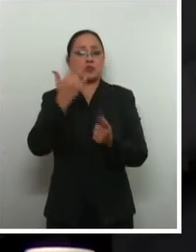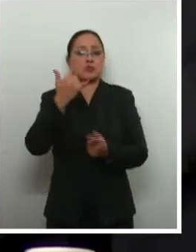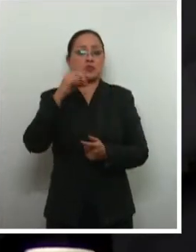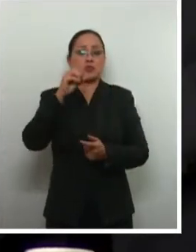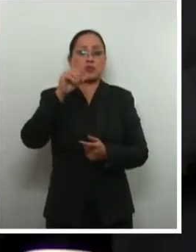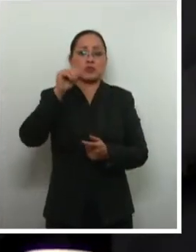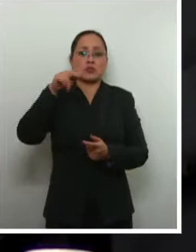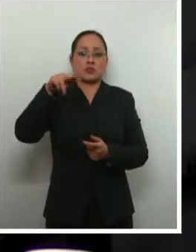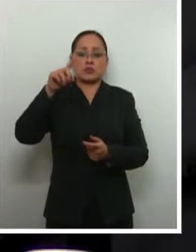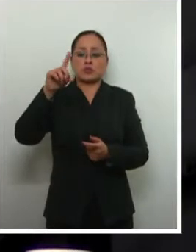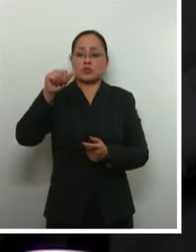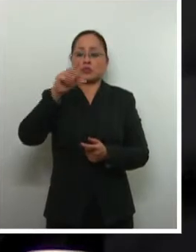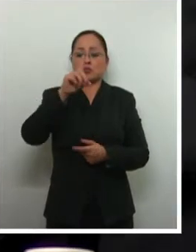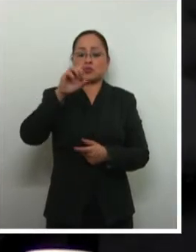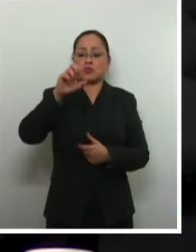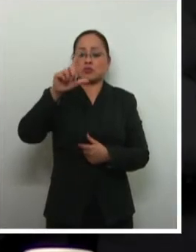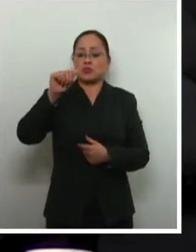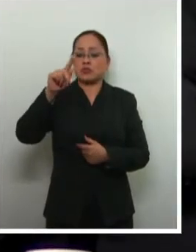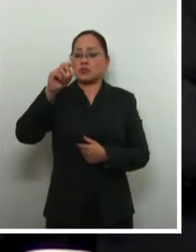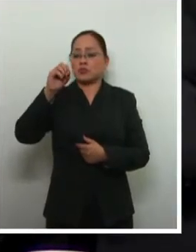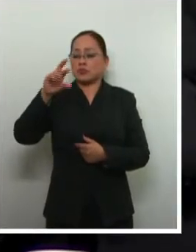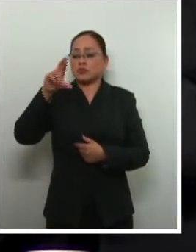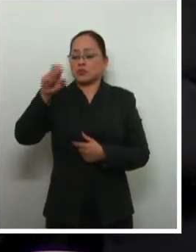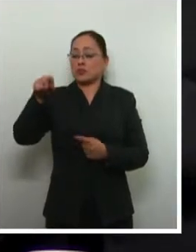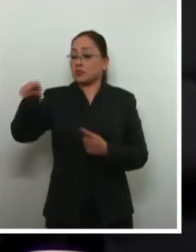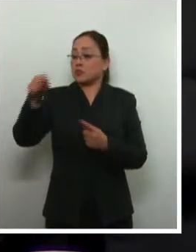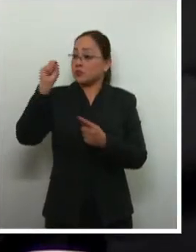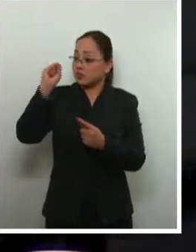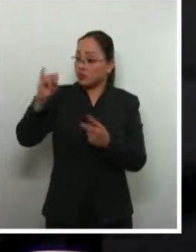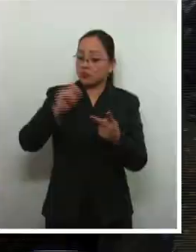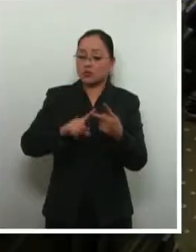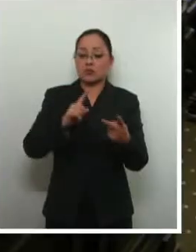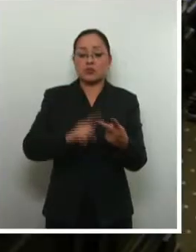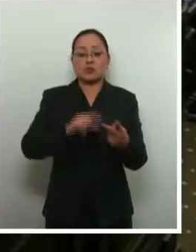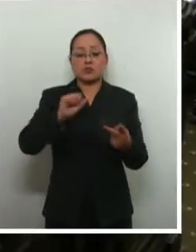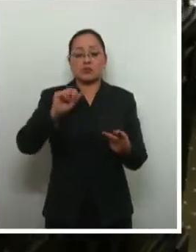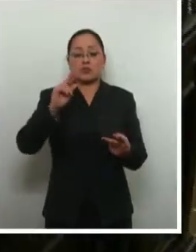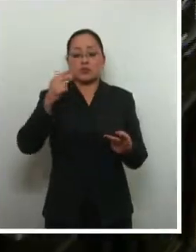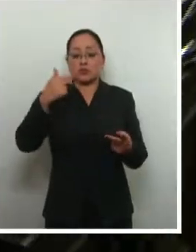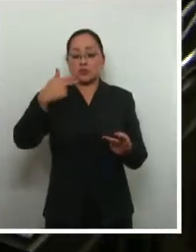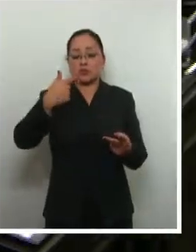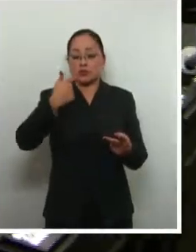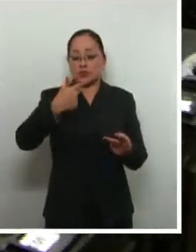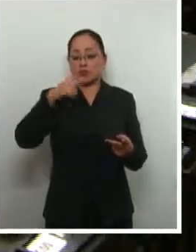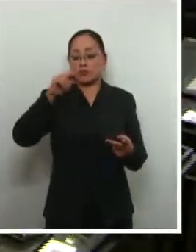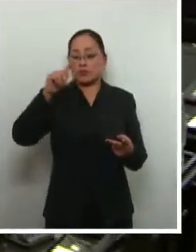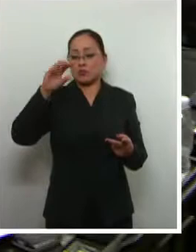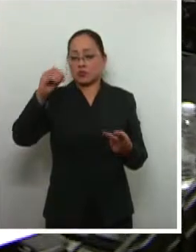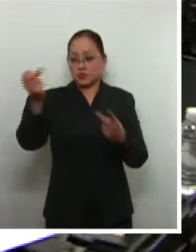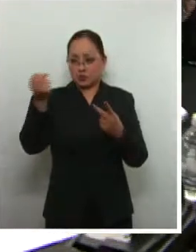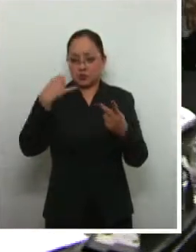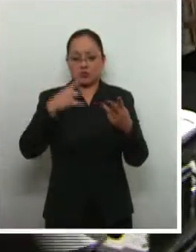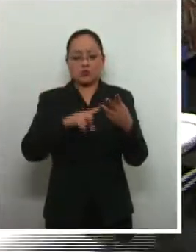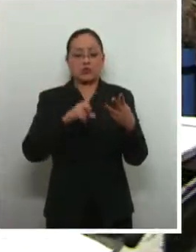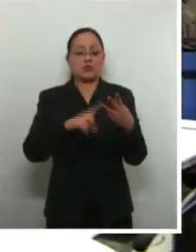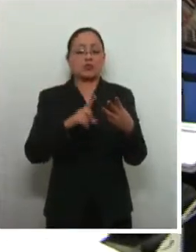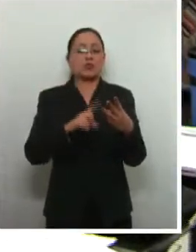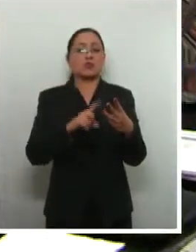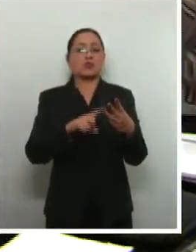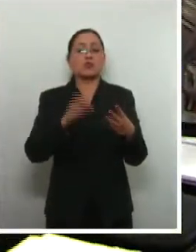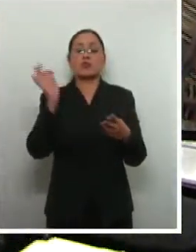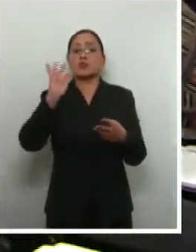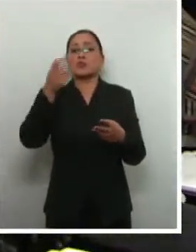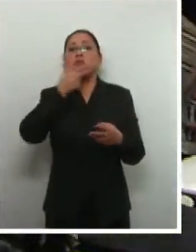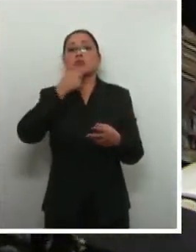Torre. A favor. Diputado Augusto Gómez Villanueva. A favor. ¿Falta